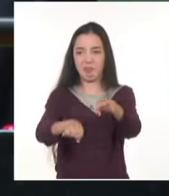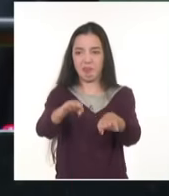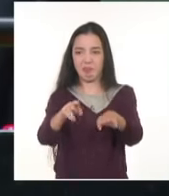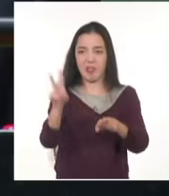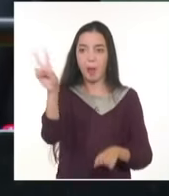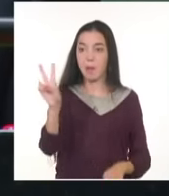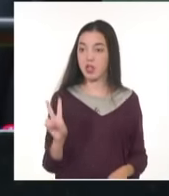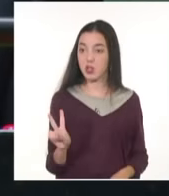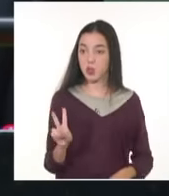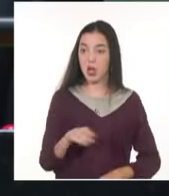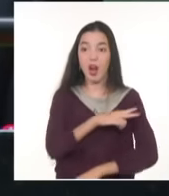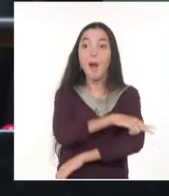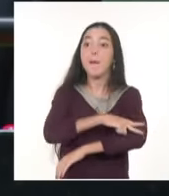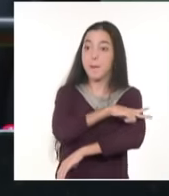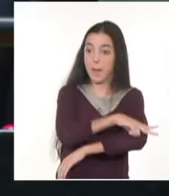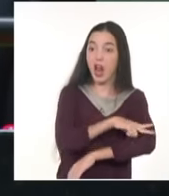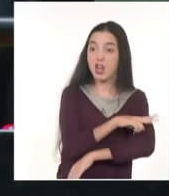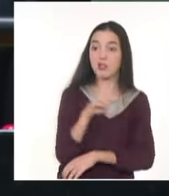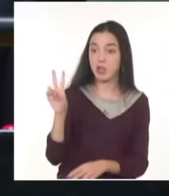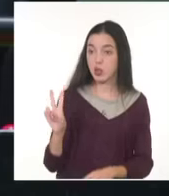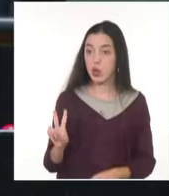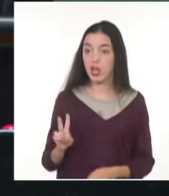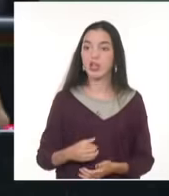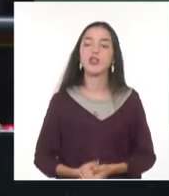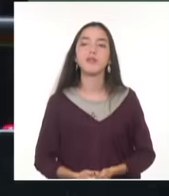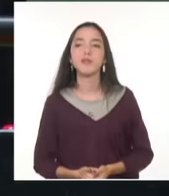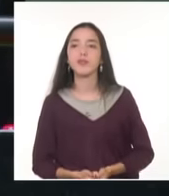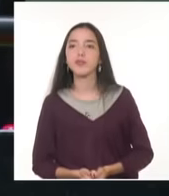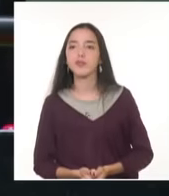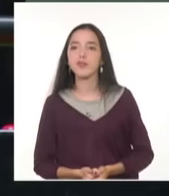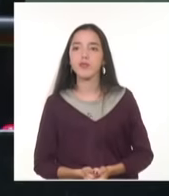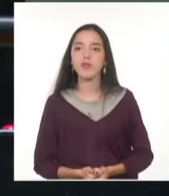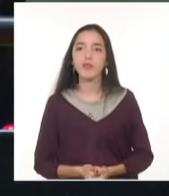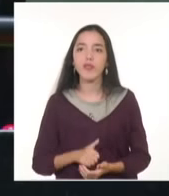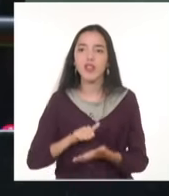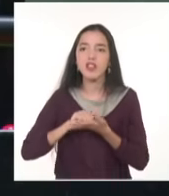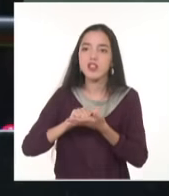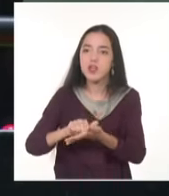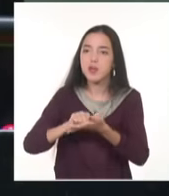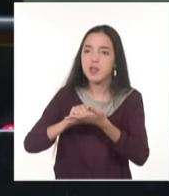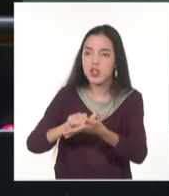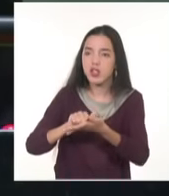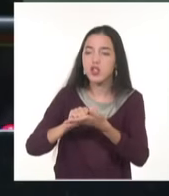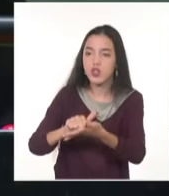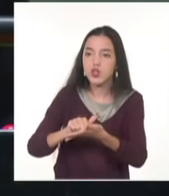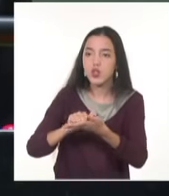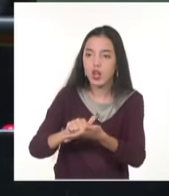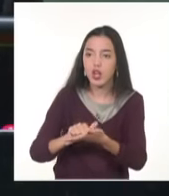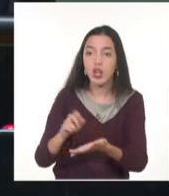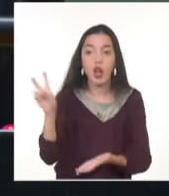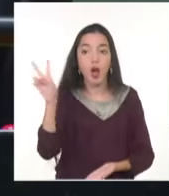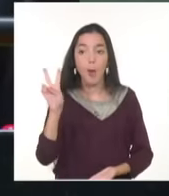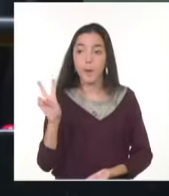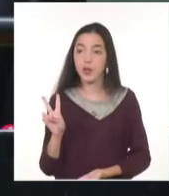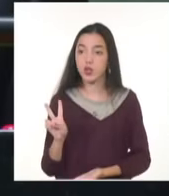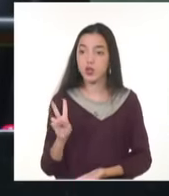el firme apoyo y solidaridad con el gobierno bolivariano, chavista y la